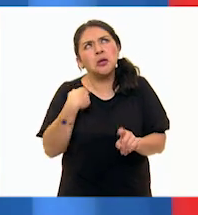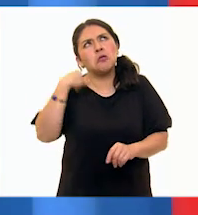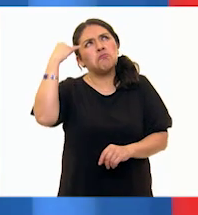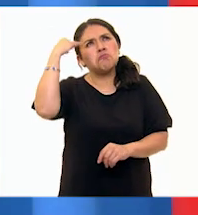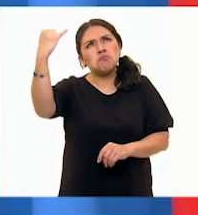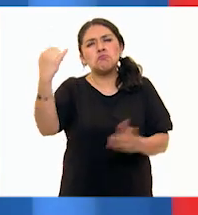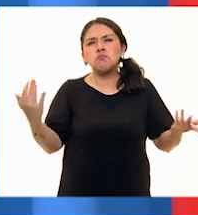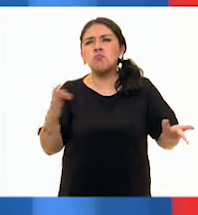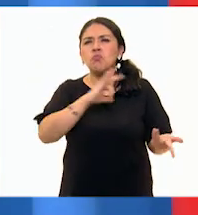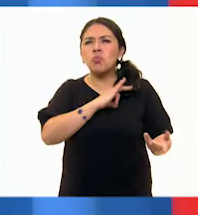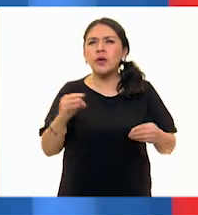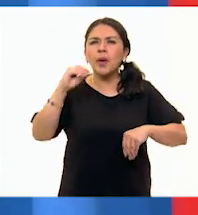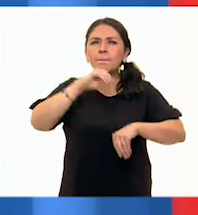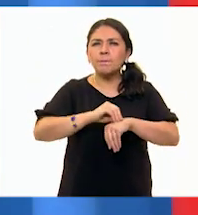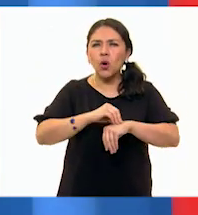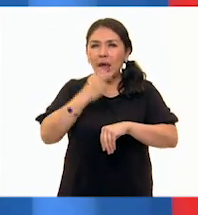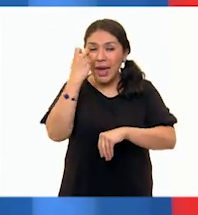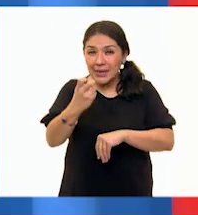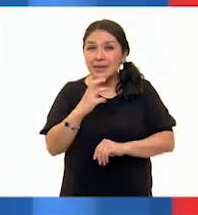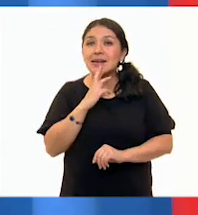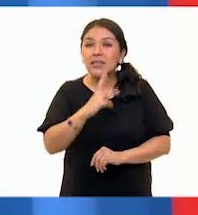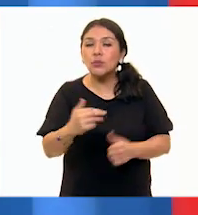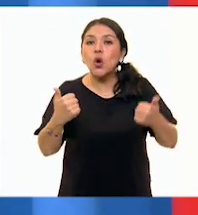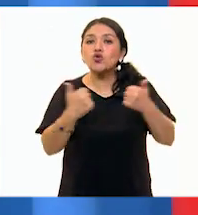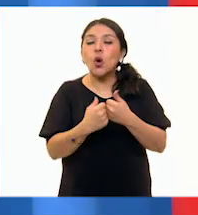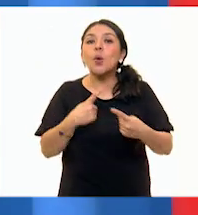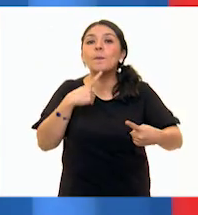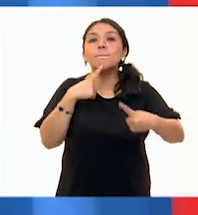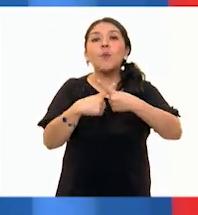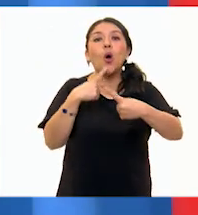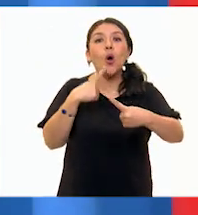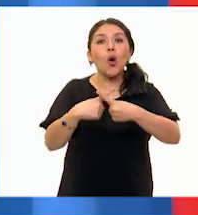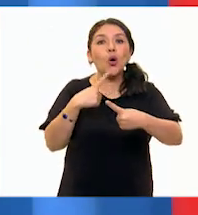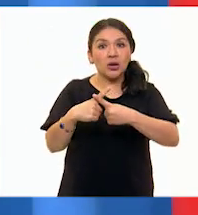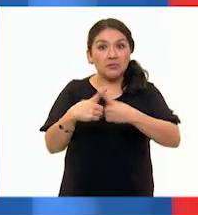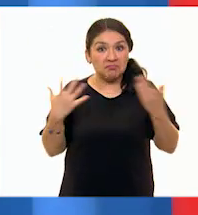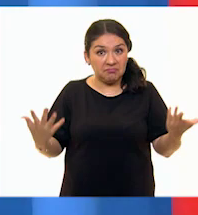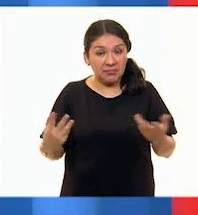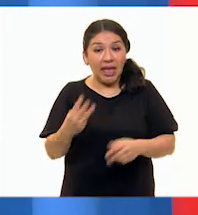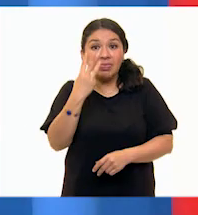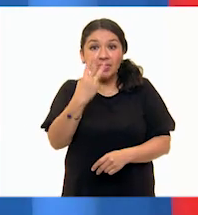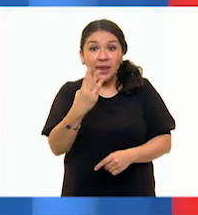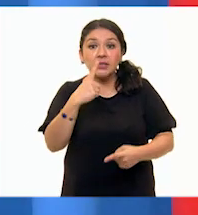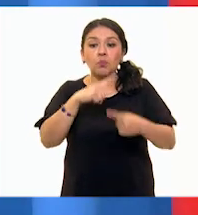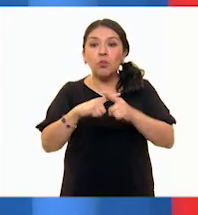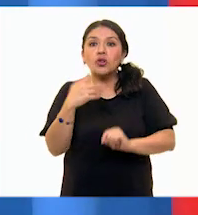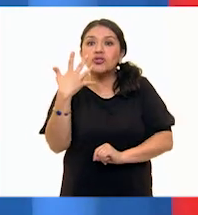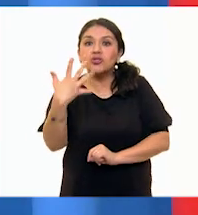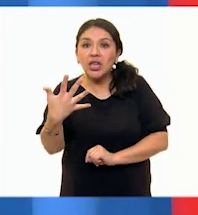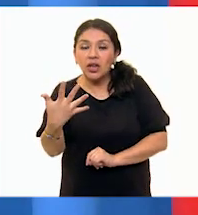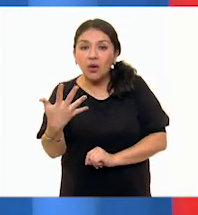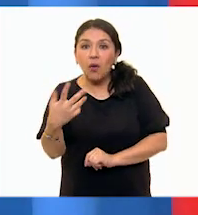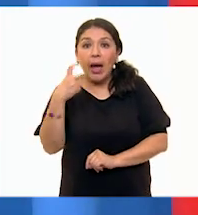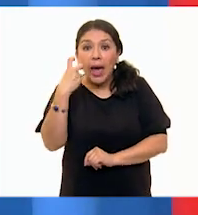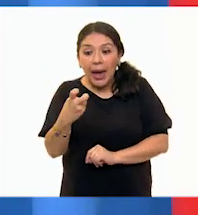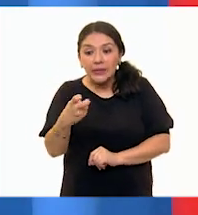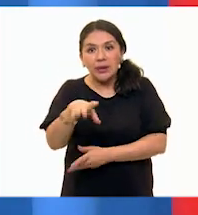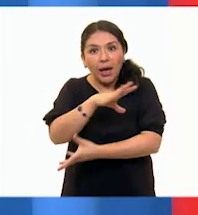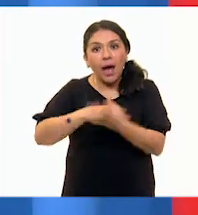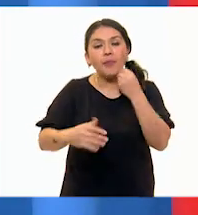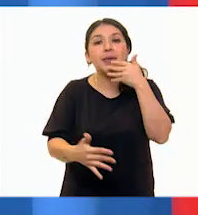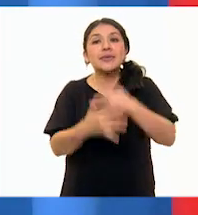que podemos obtener esto, el resultado, mediante una multiplicación de 3 por 5. Y eso nos va a dar